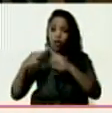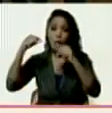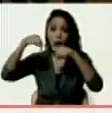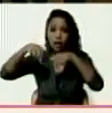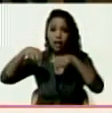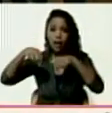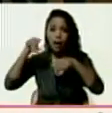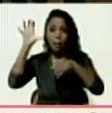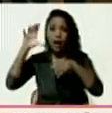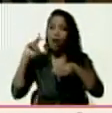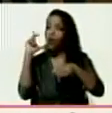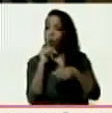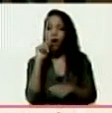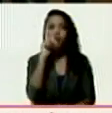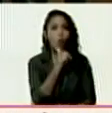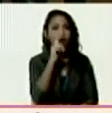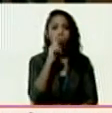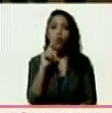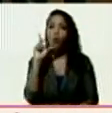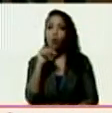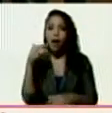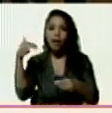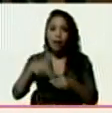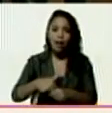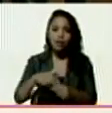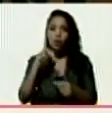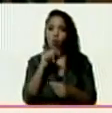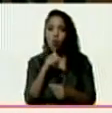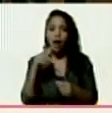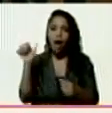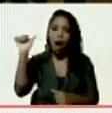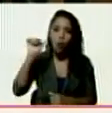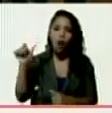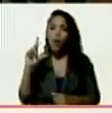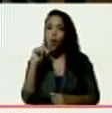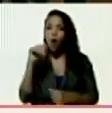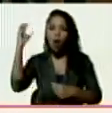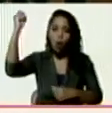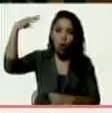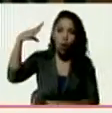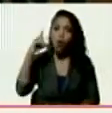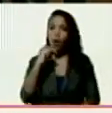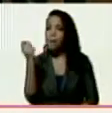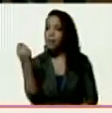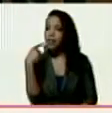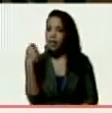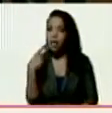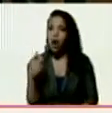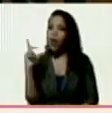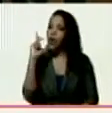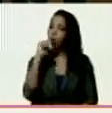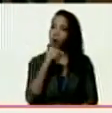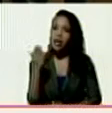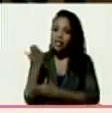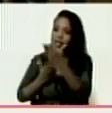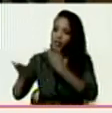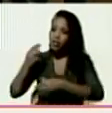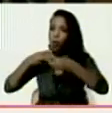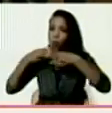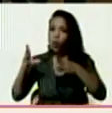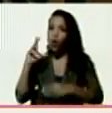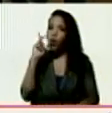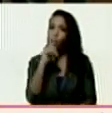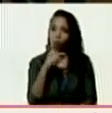no hay. No hay gas, no hay agua, no hay luz, no hay medicina, no hay servicios públicos, no